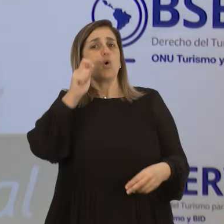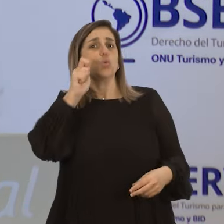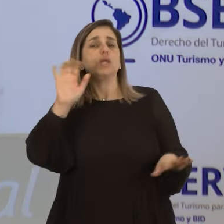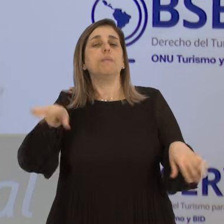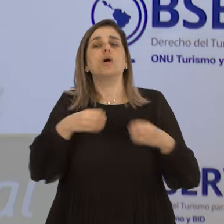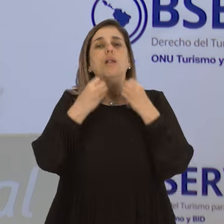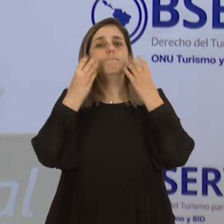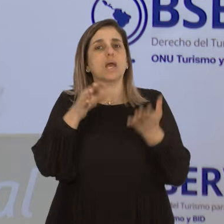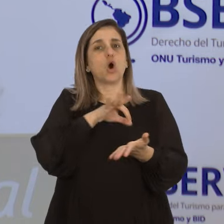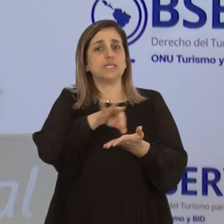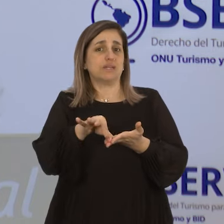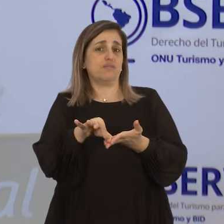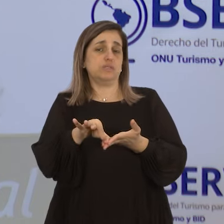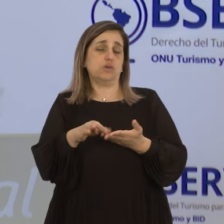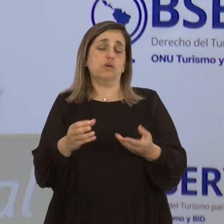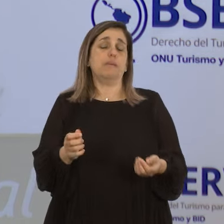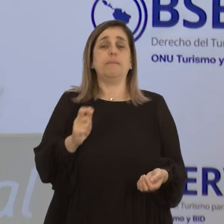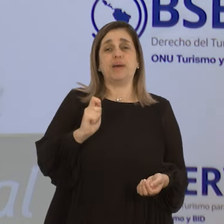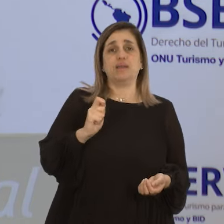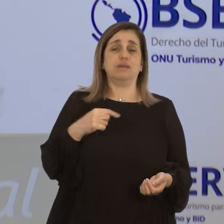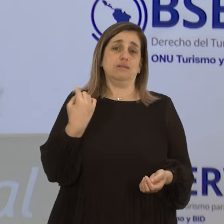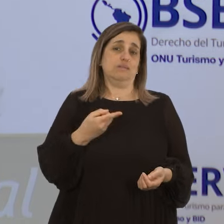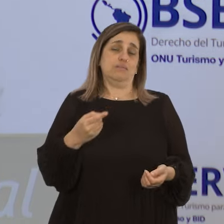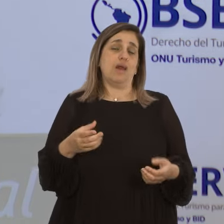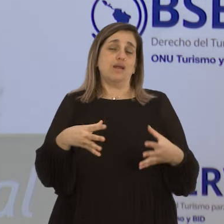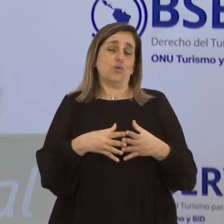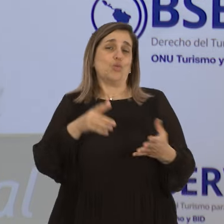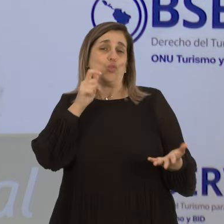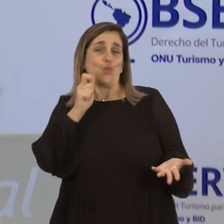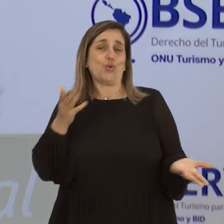¿qué se supone el turismo? El mejor servicio al turista.